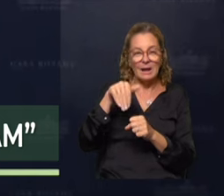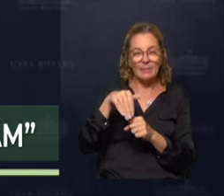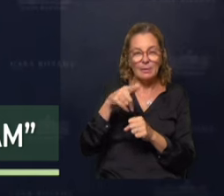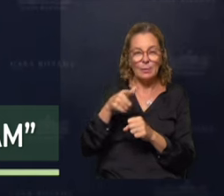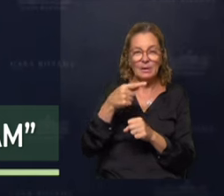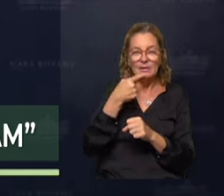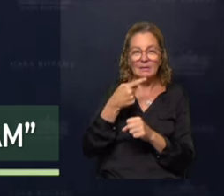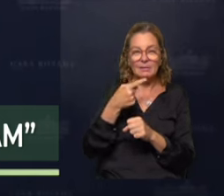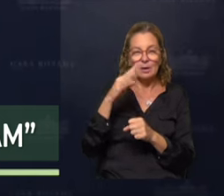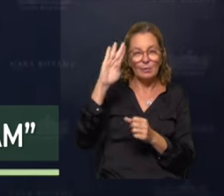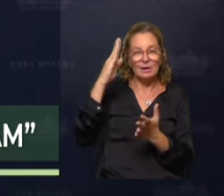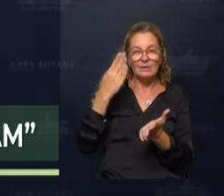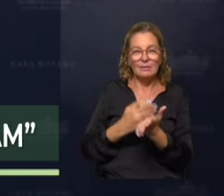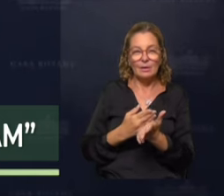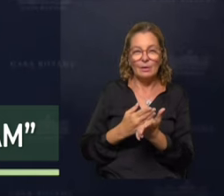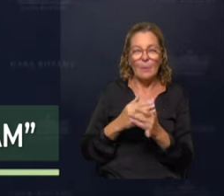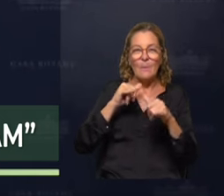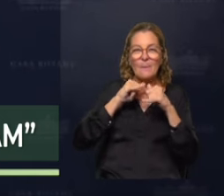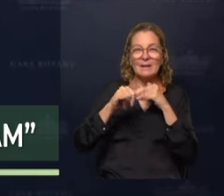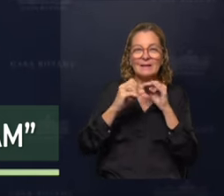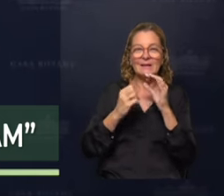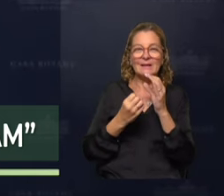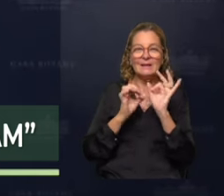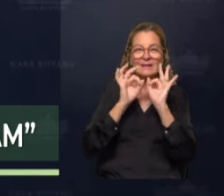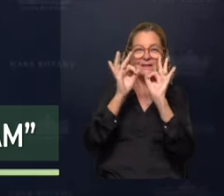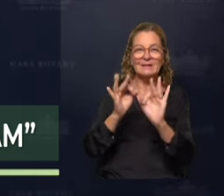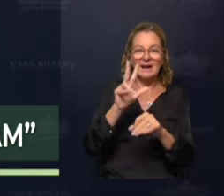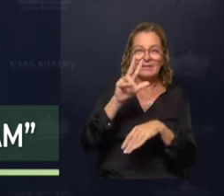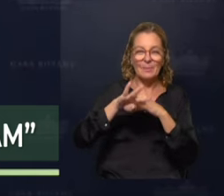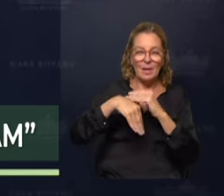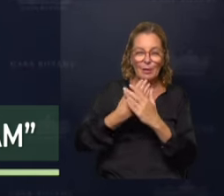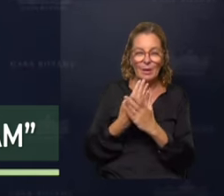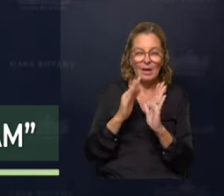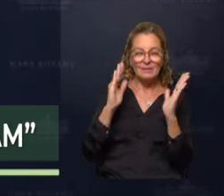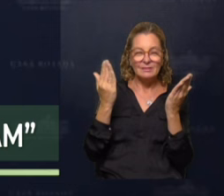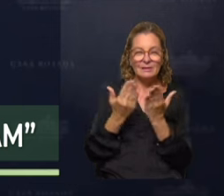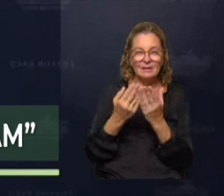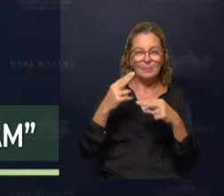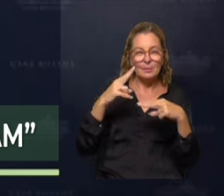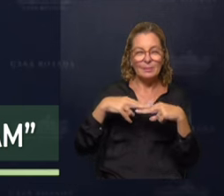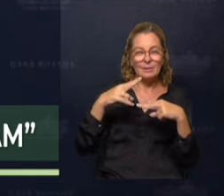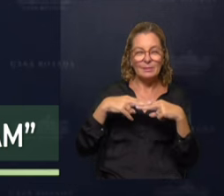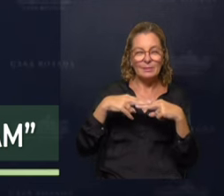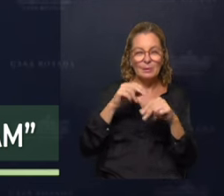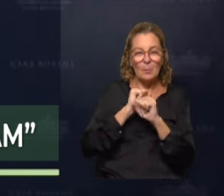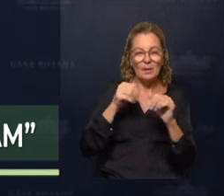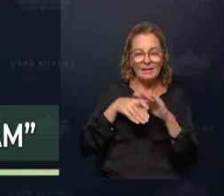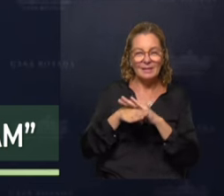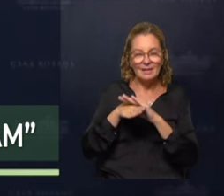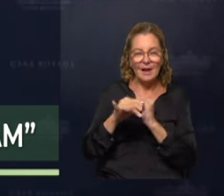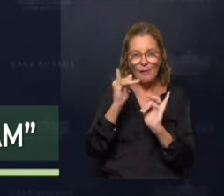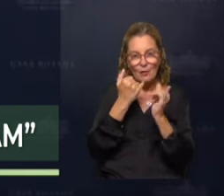es propio de una dictadura, con un mail que llega a las 3 de la mañana, el cierre de una página web que no puede acceder a